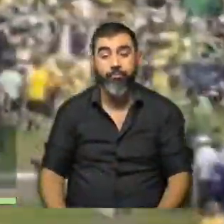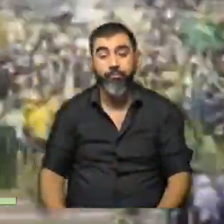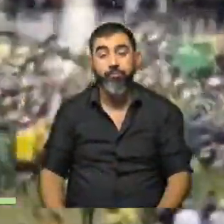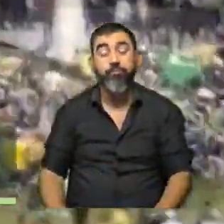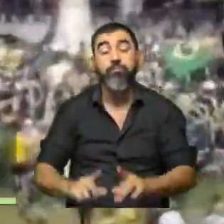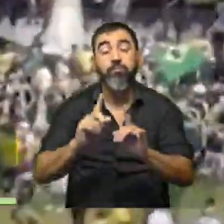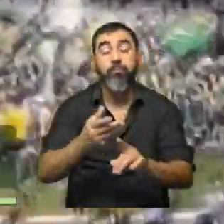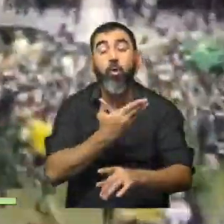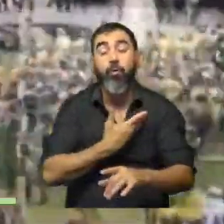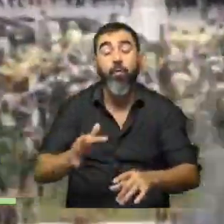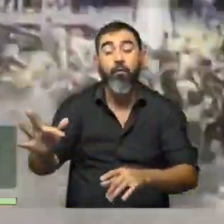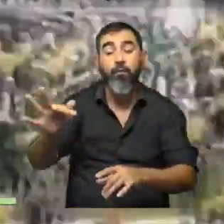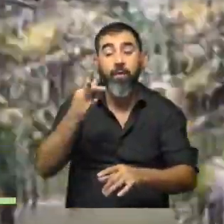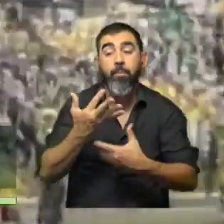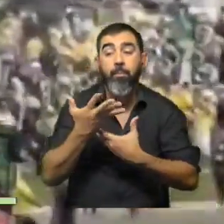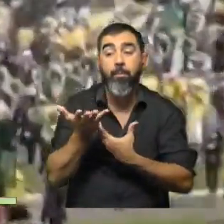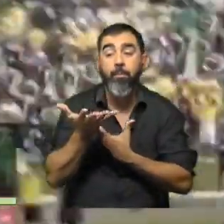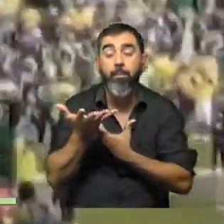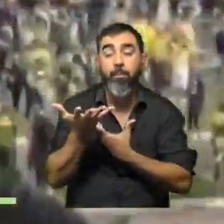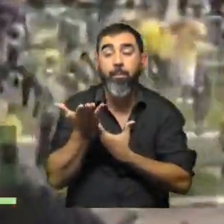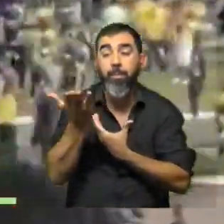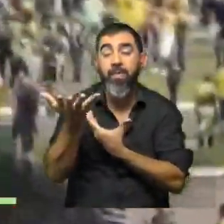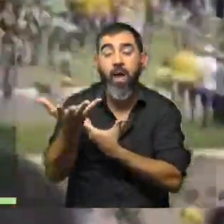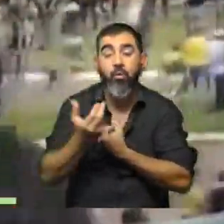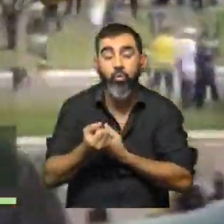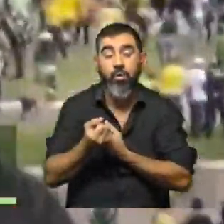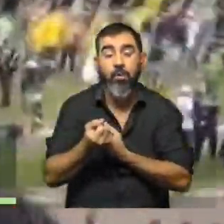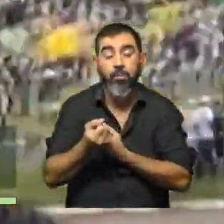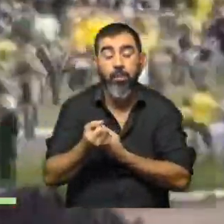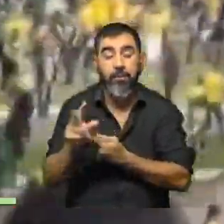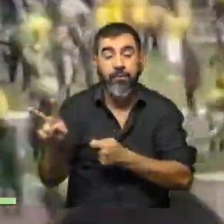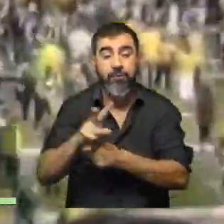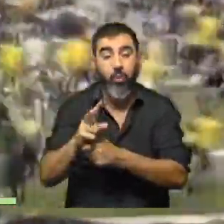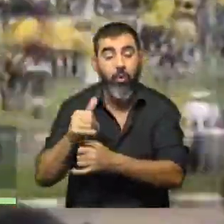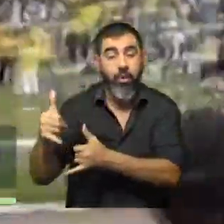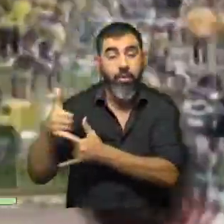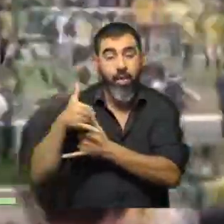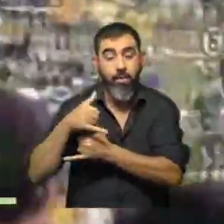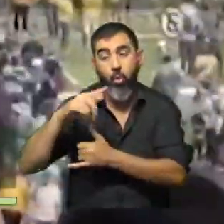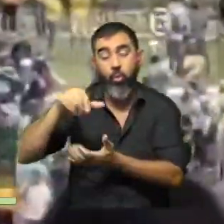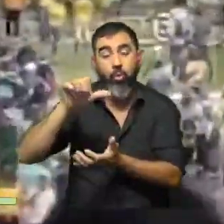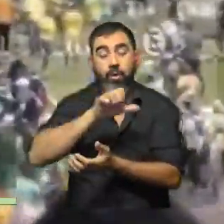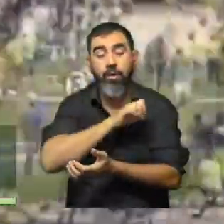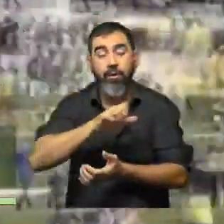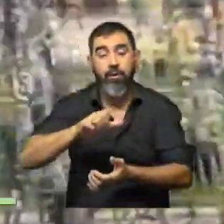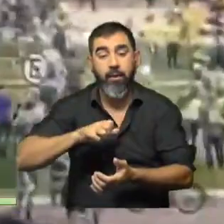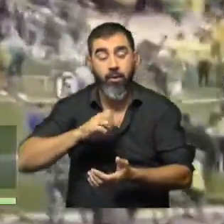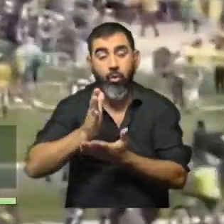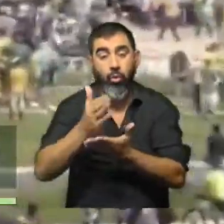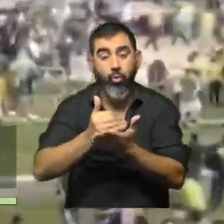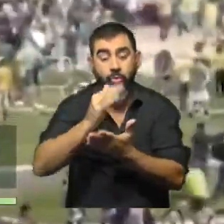Gobierno Federal al pedir ayuda de la fuerza nacional de seguridad en otros estados del Brasil